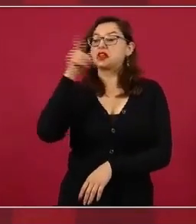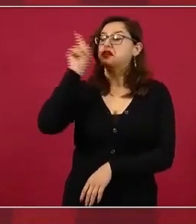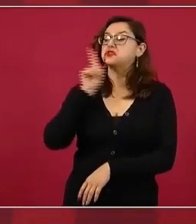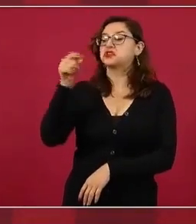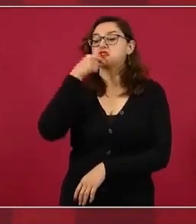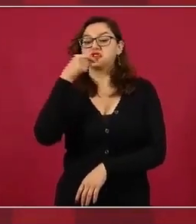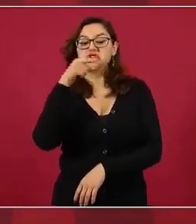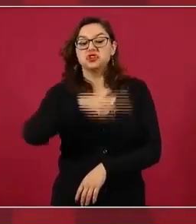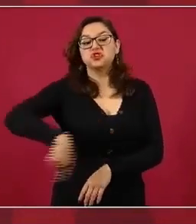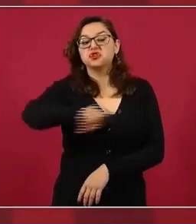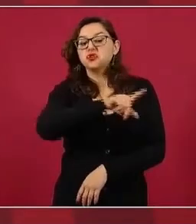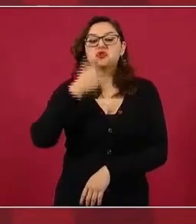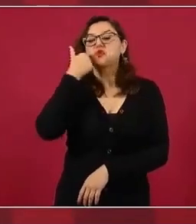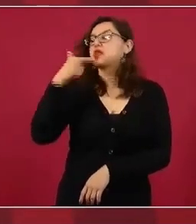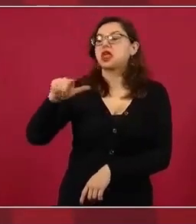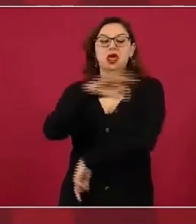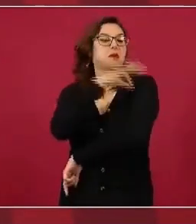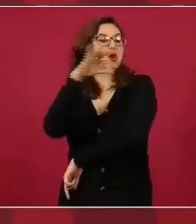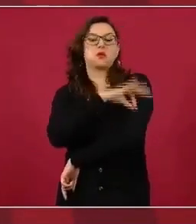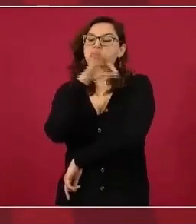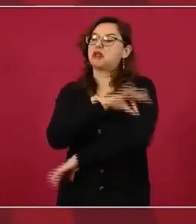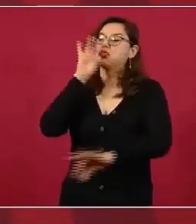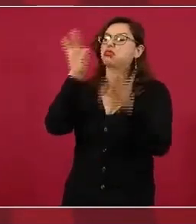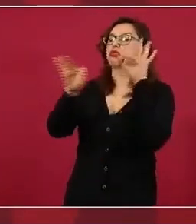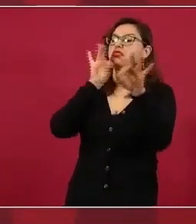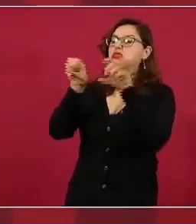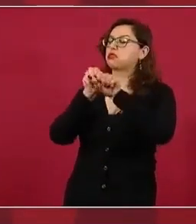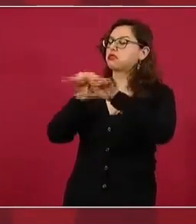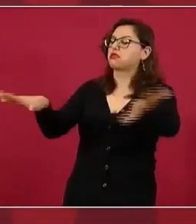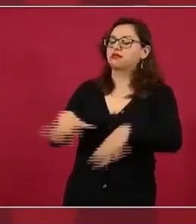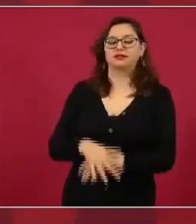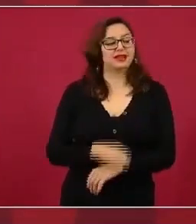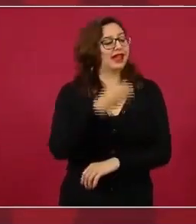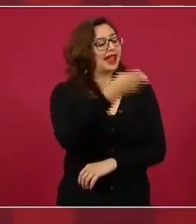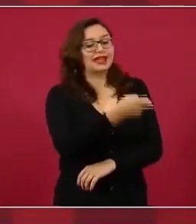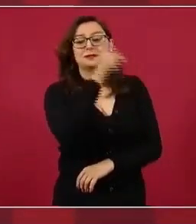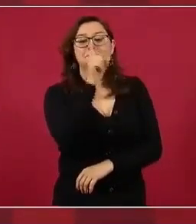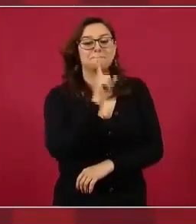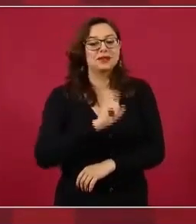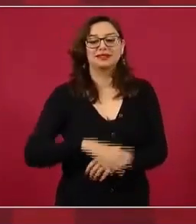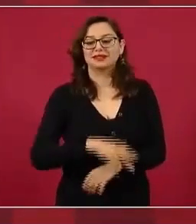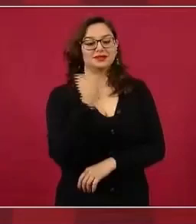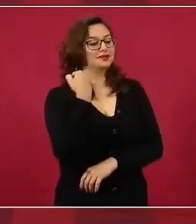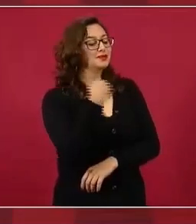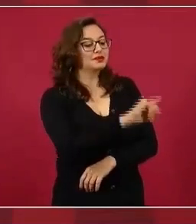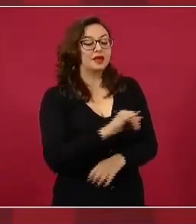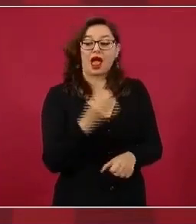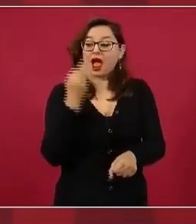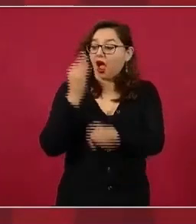sentido. Pero tenemos que cuidar que el beneficio sea el más